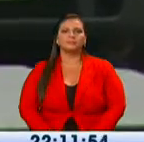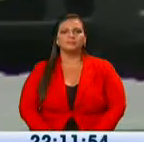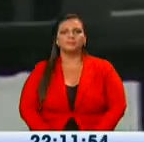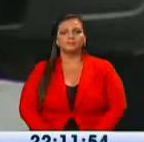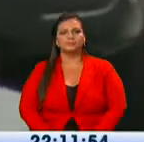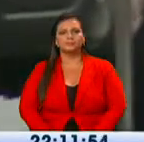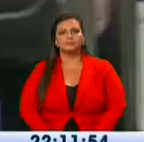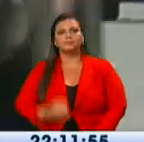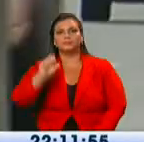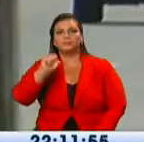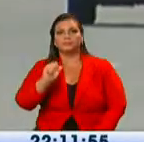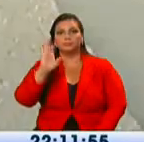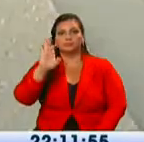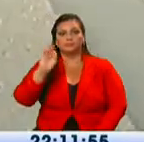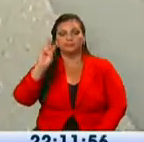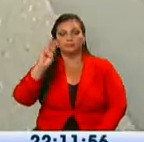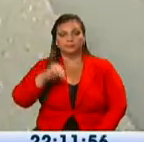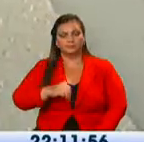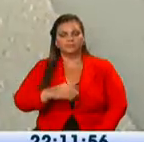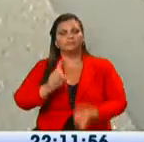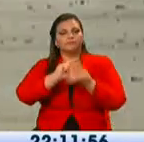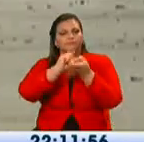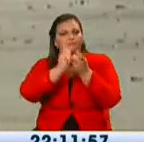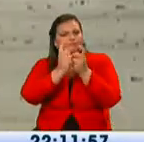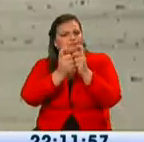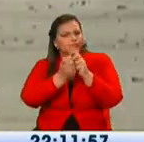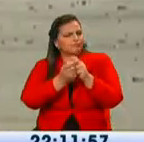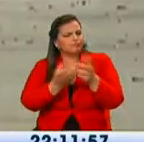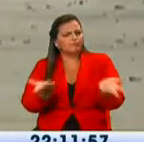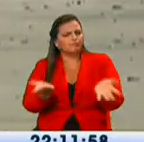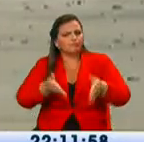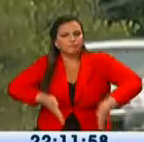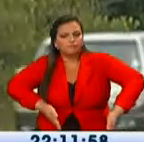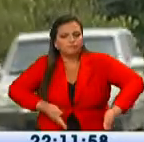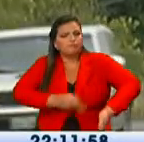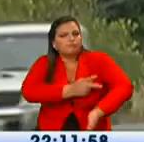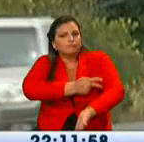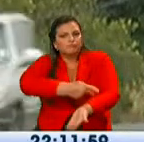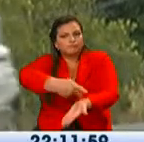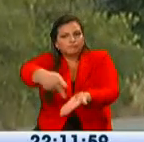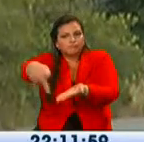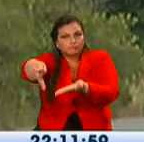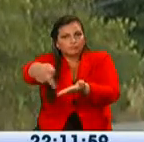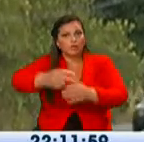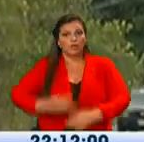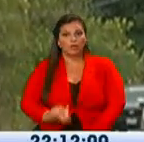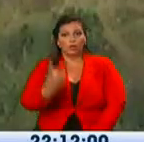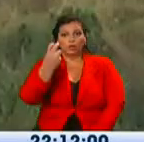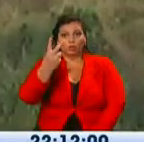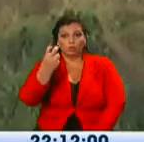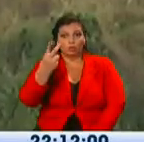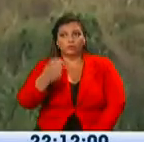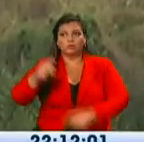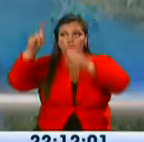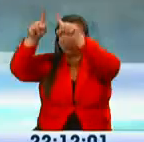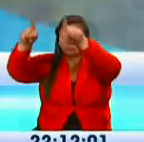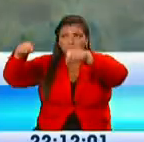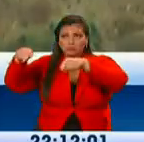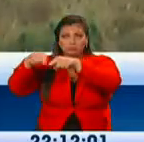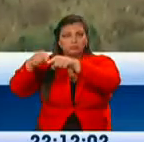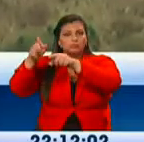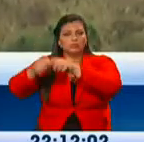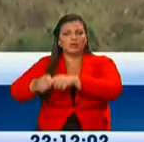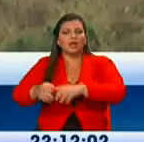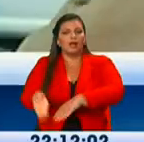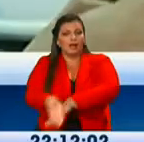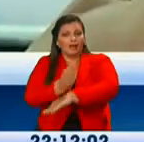La ATM le quiere cambiar el estigma a la vía perimetral. Los 12 velocímetros que fueron instalados en los primeros días